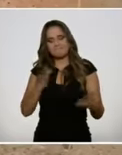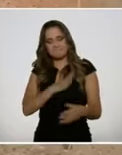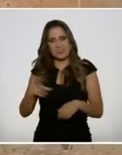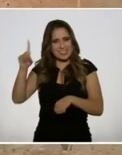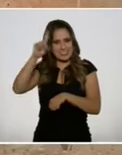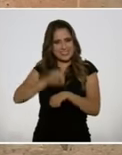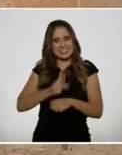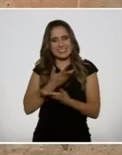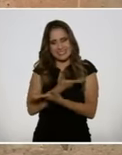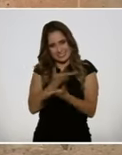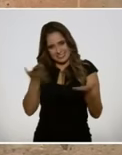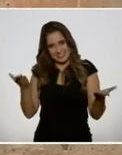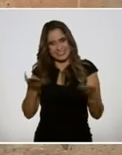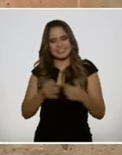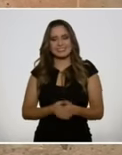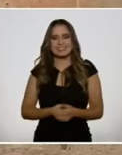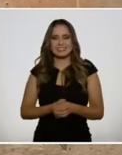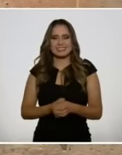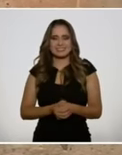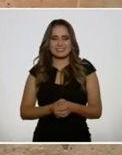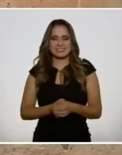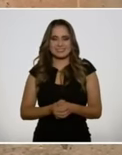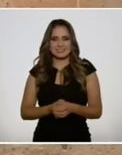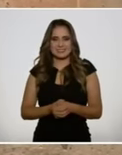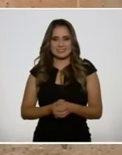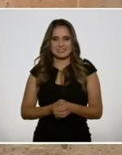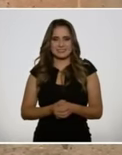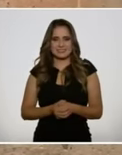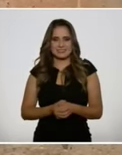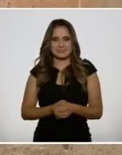Buenos días a todas y a todos ustedes.